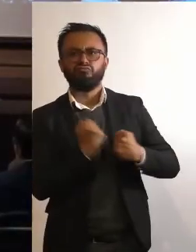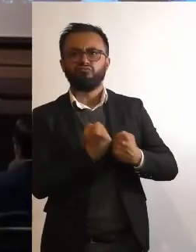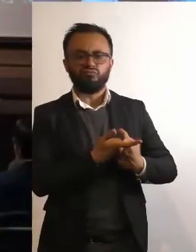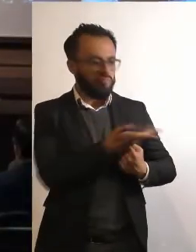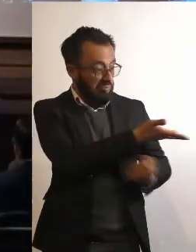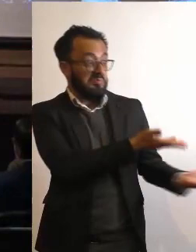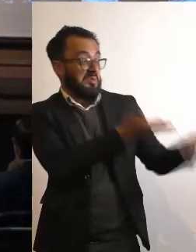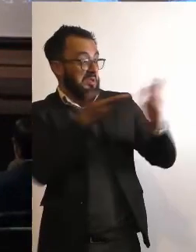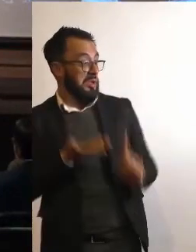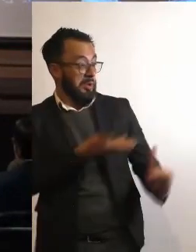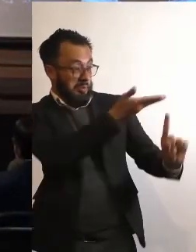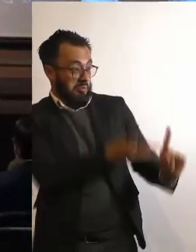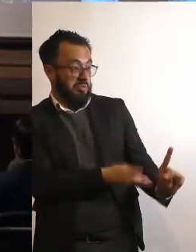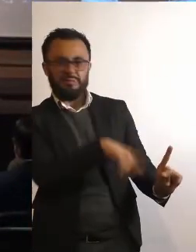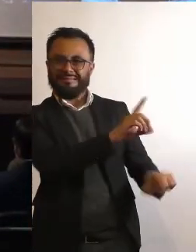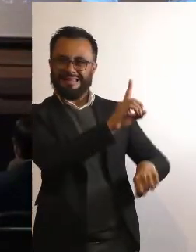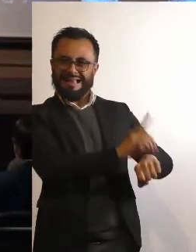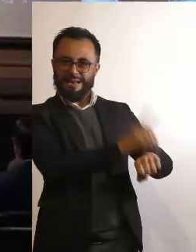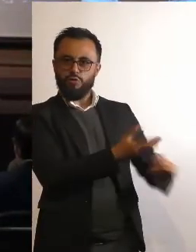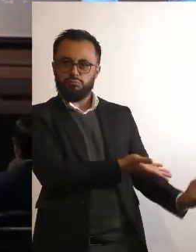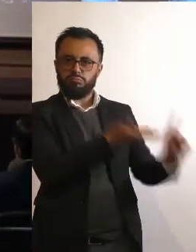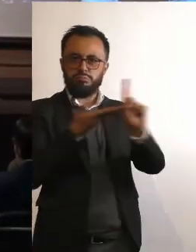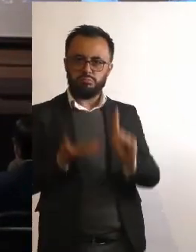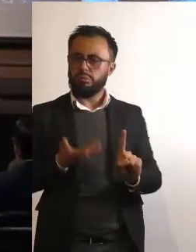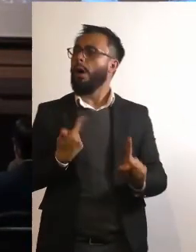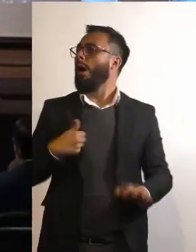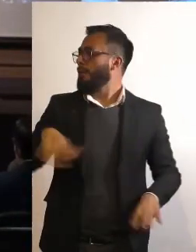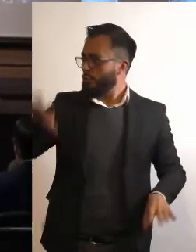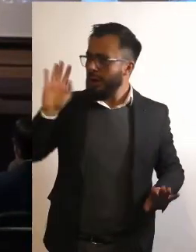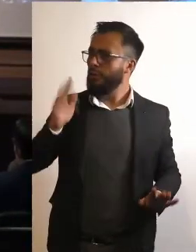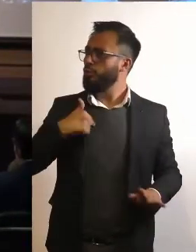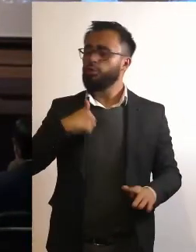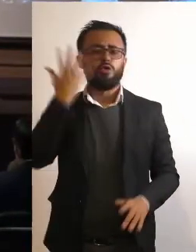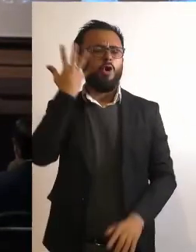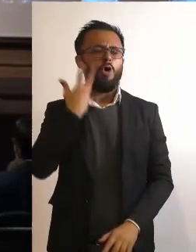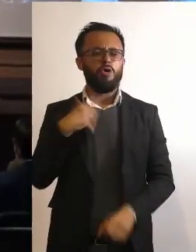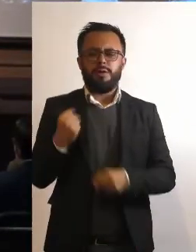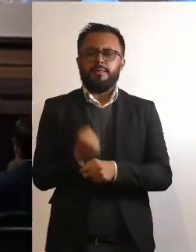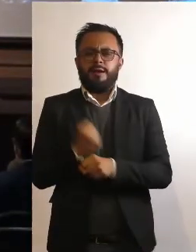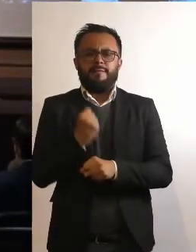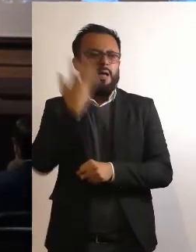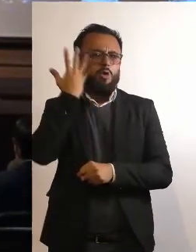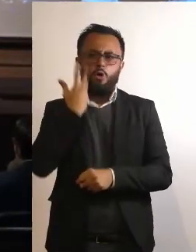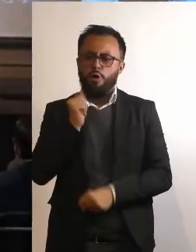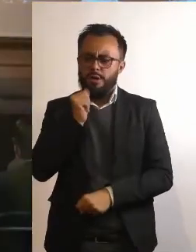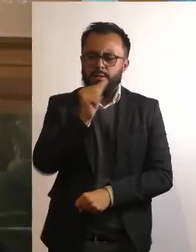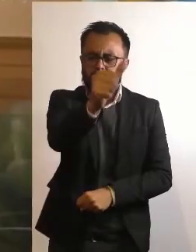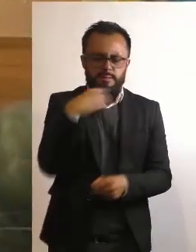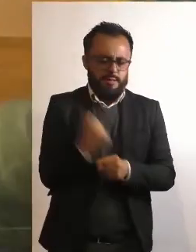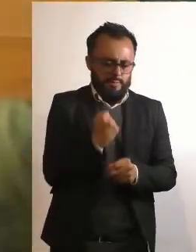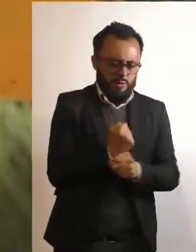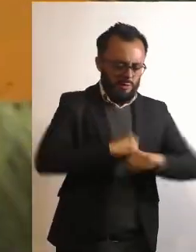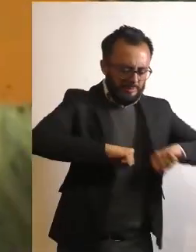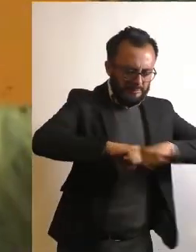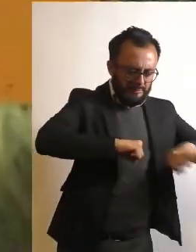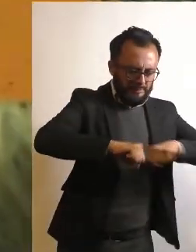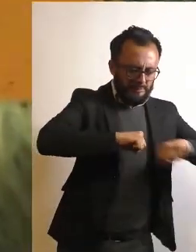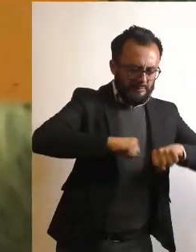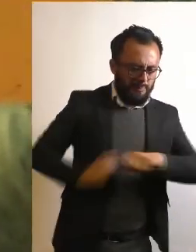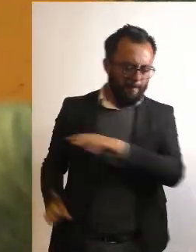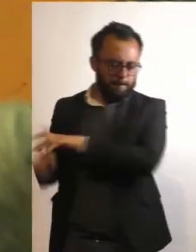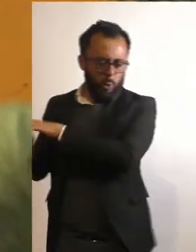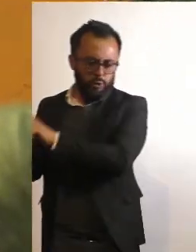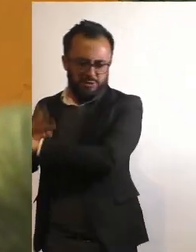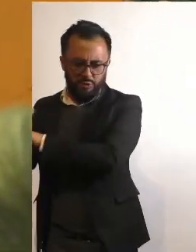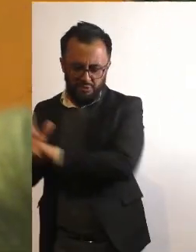la capacidad de meterse dentro del tejido de nuestro quehacer cotidiano. Esa fue una situación perfectamente coyuntural y se podía haber quedado ahí. Hoy,